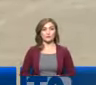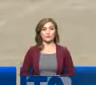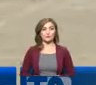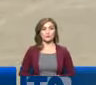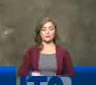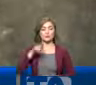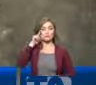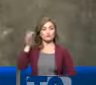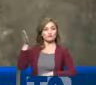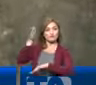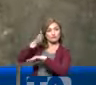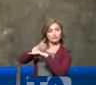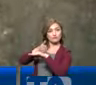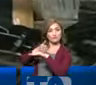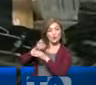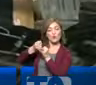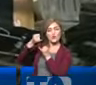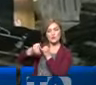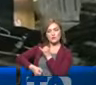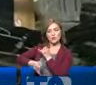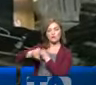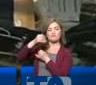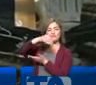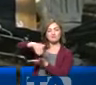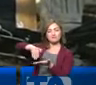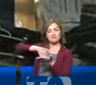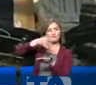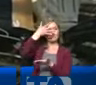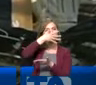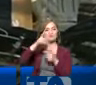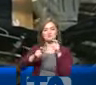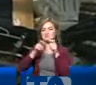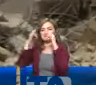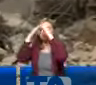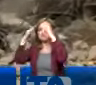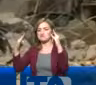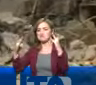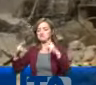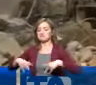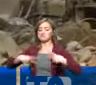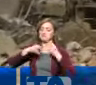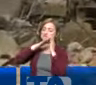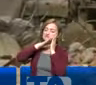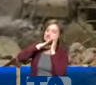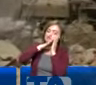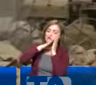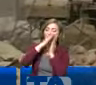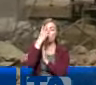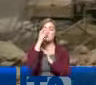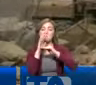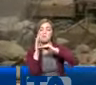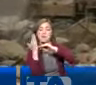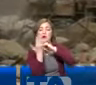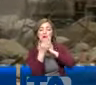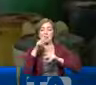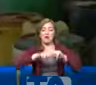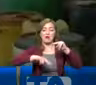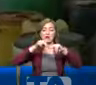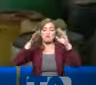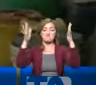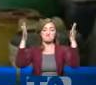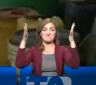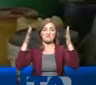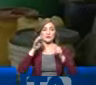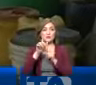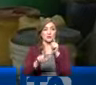En nuestro último recorrido por Manabí, Esmeraldas, observamos personas aún viviendo en carpas, un hospital en Bahía que todavía no se construye y